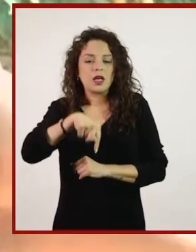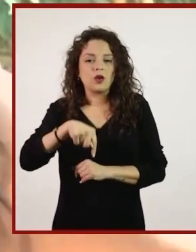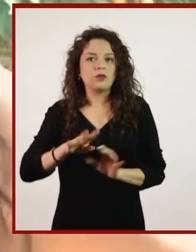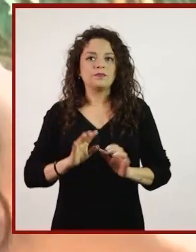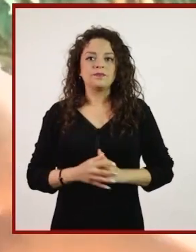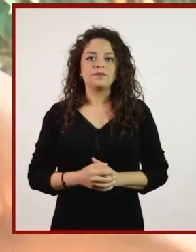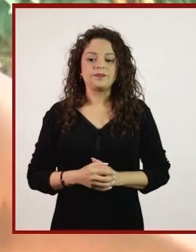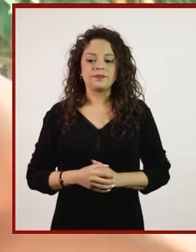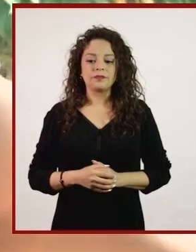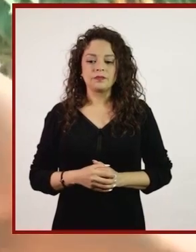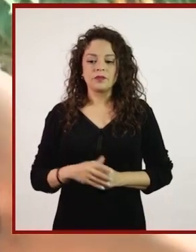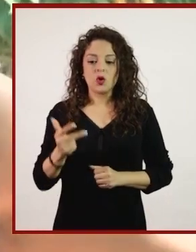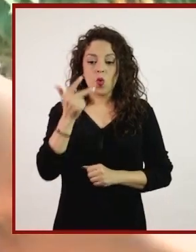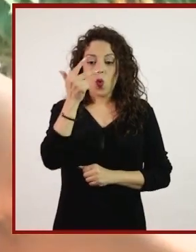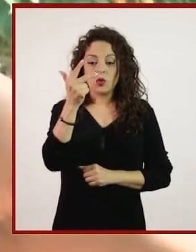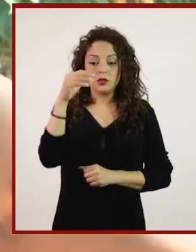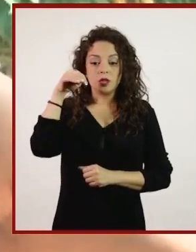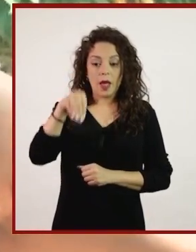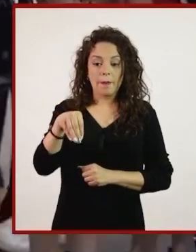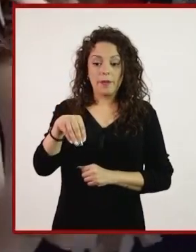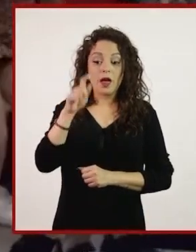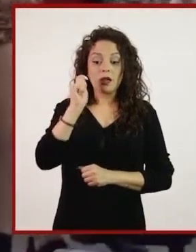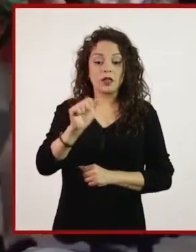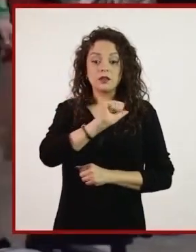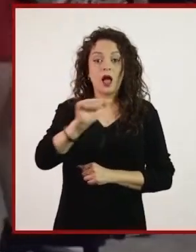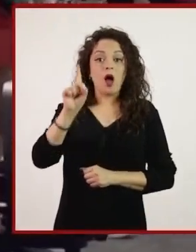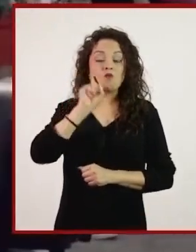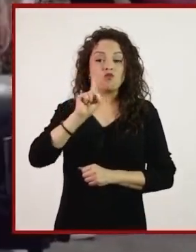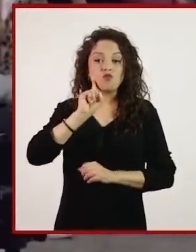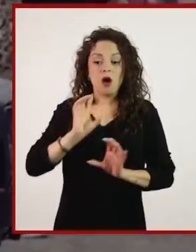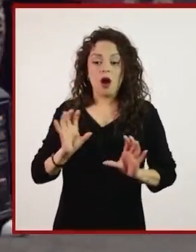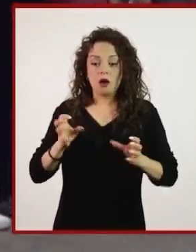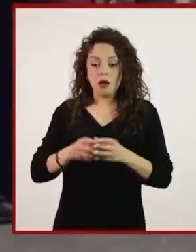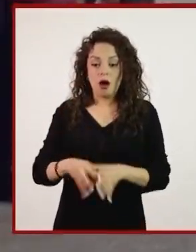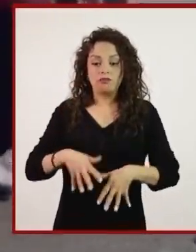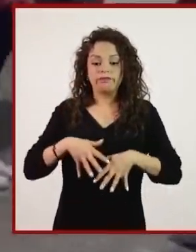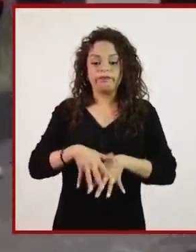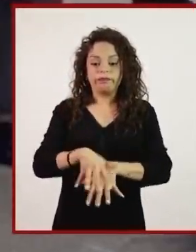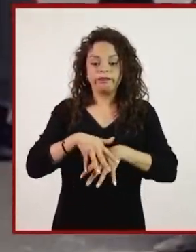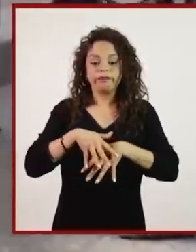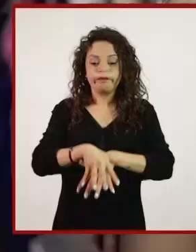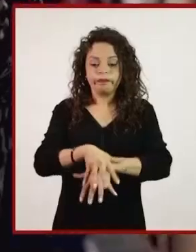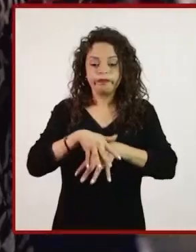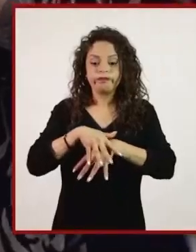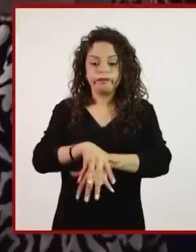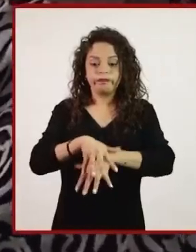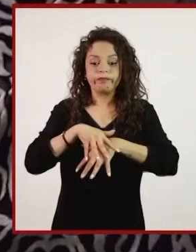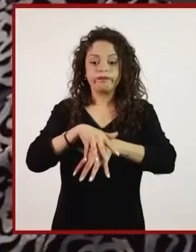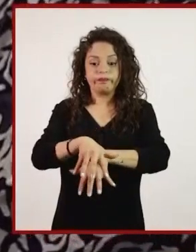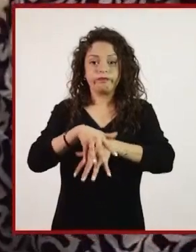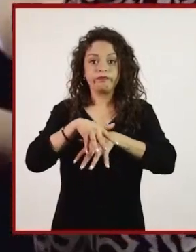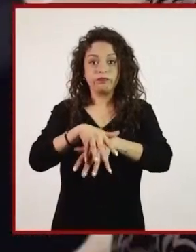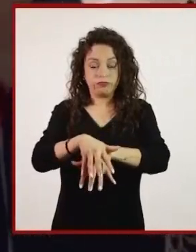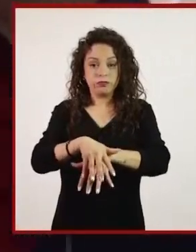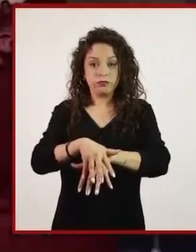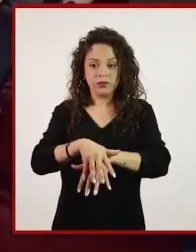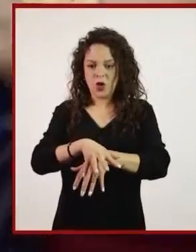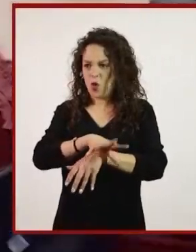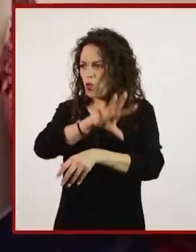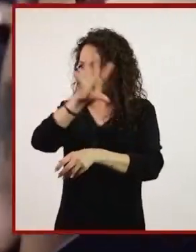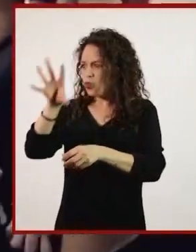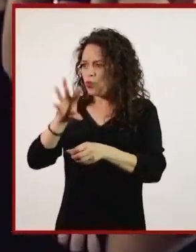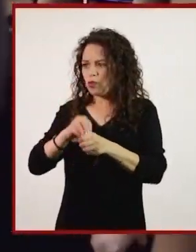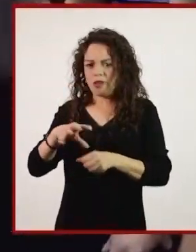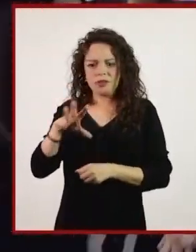me voy al más cercano, ¿no? El 8M, el movimiento de las mujeres, esta marcha multitudinaria que